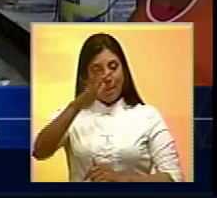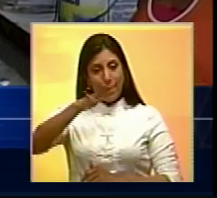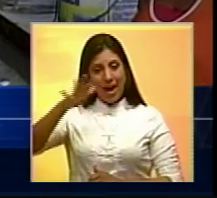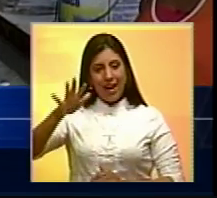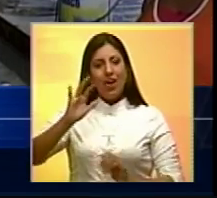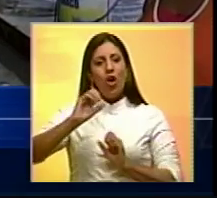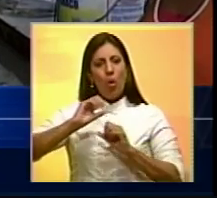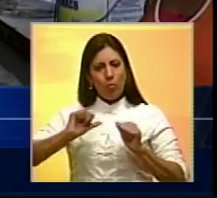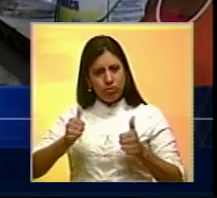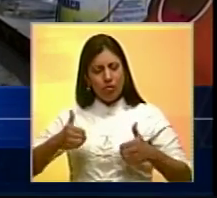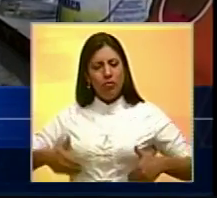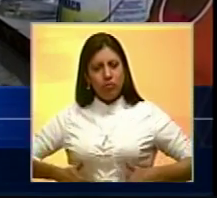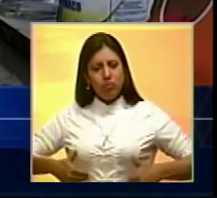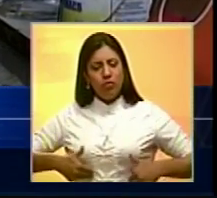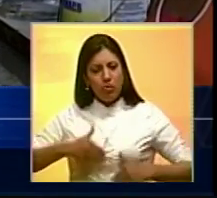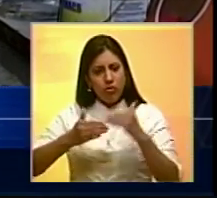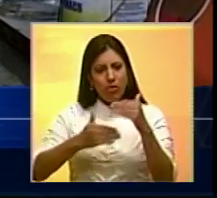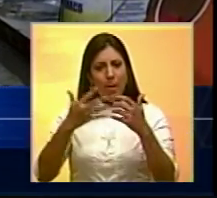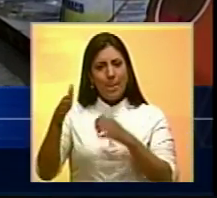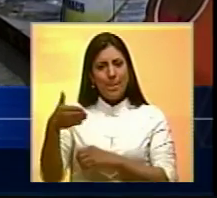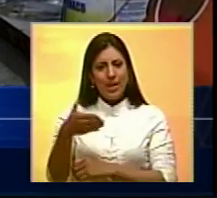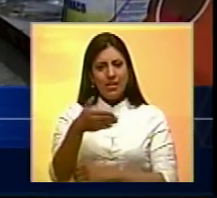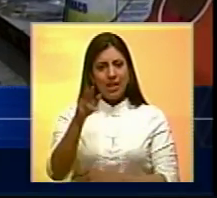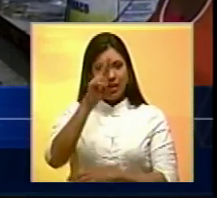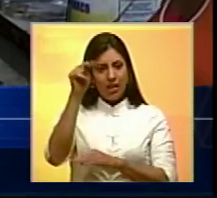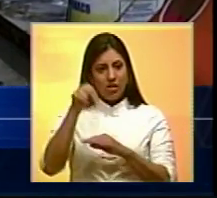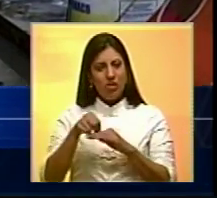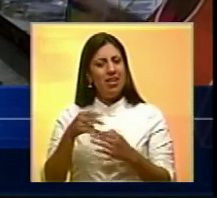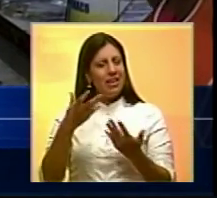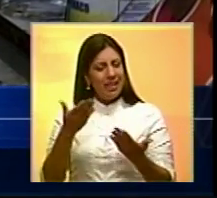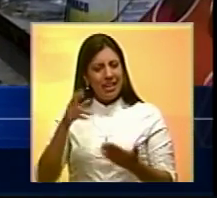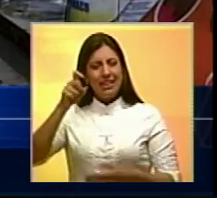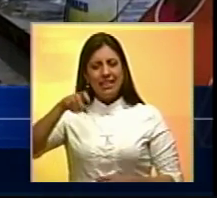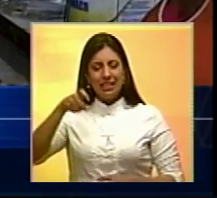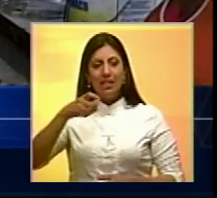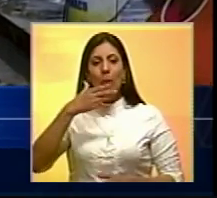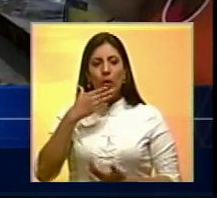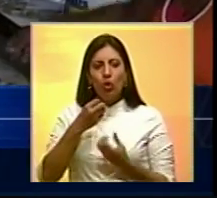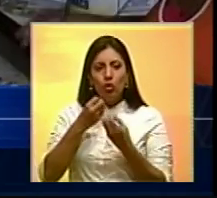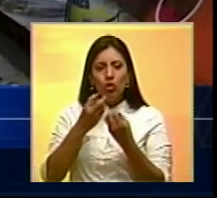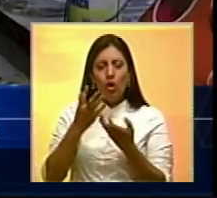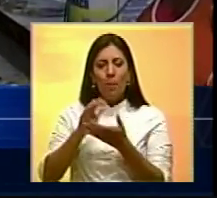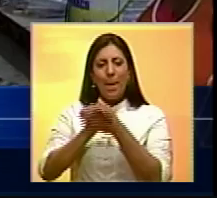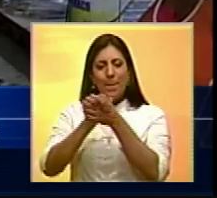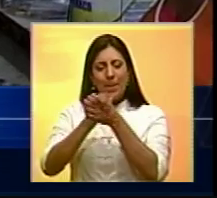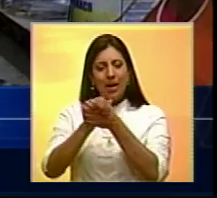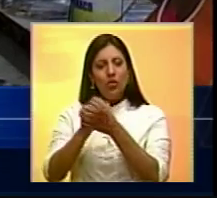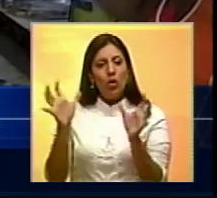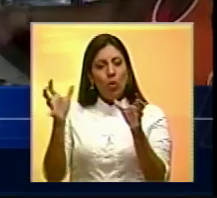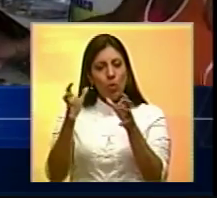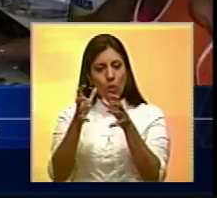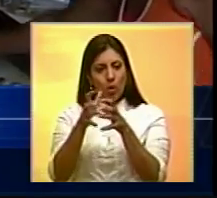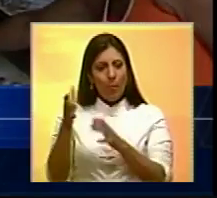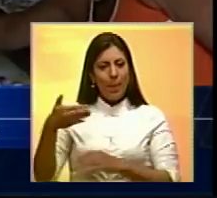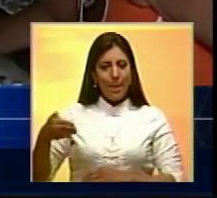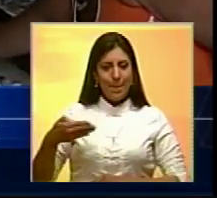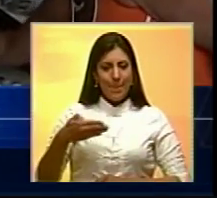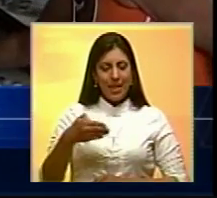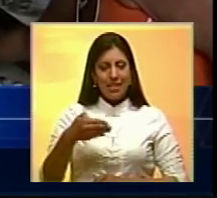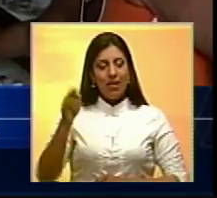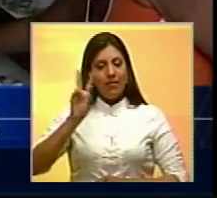para reactivar la producción pesquera nacional. Es necesario darle una mano al sector